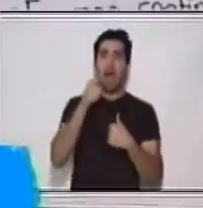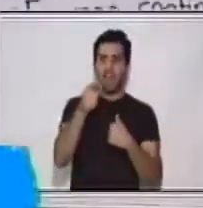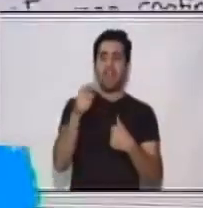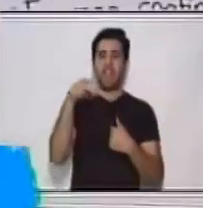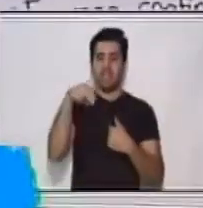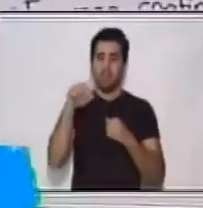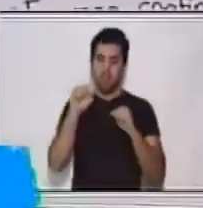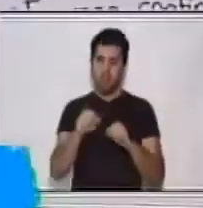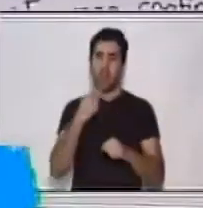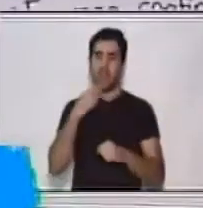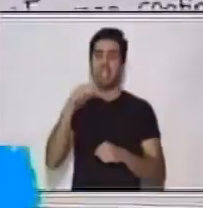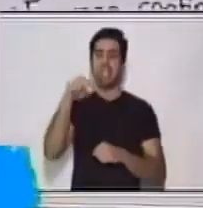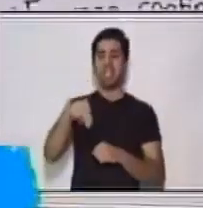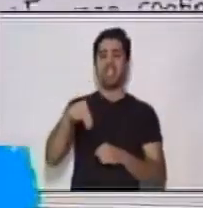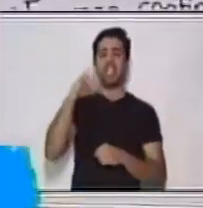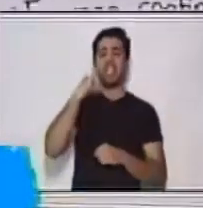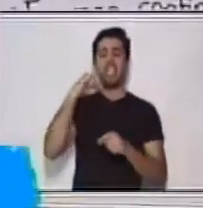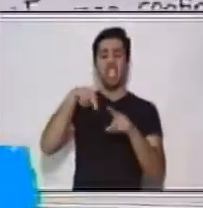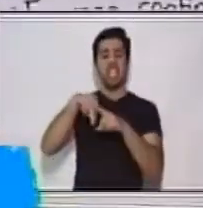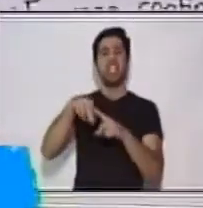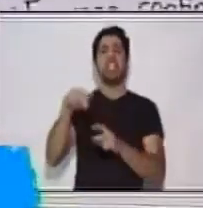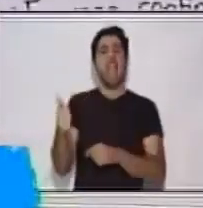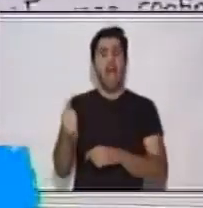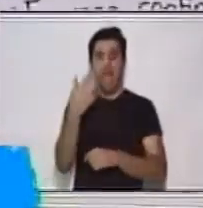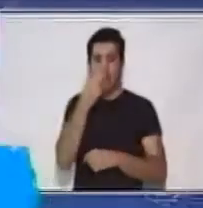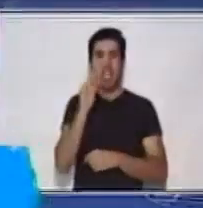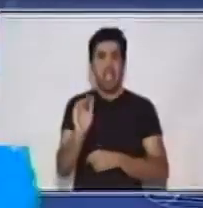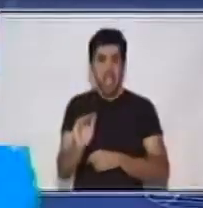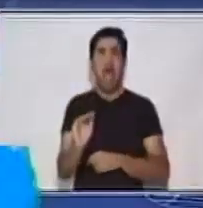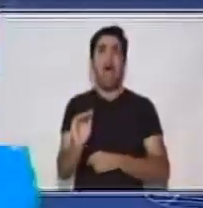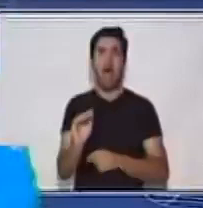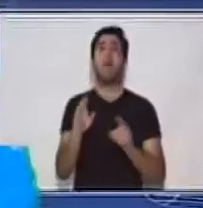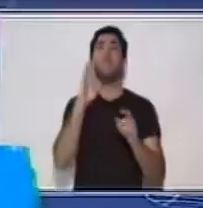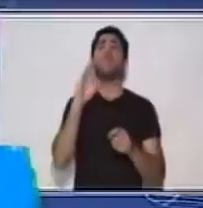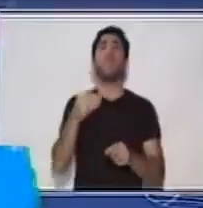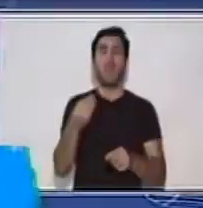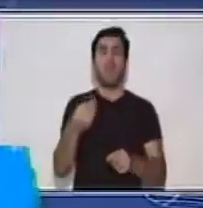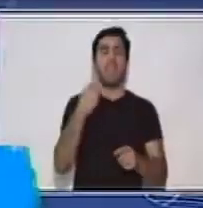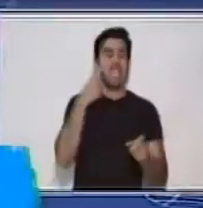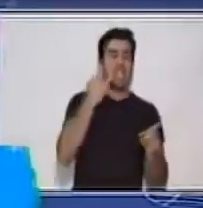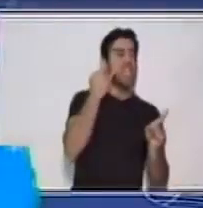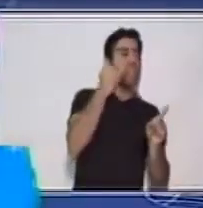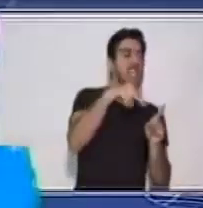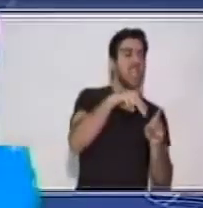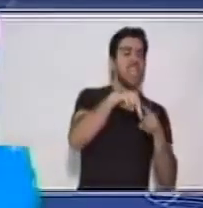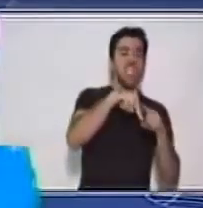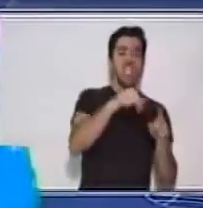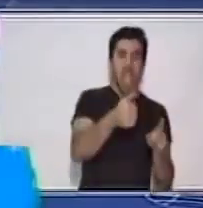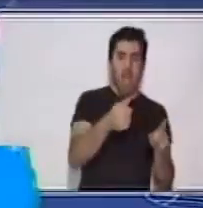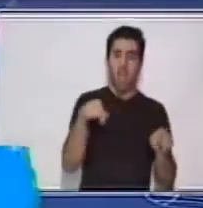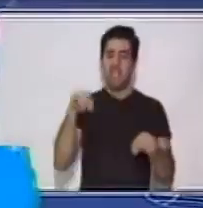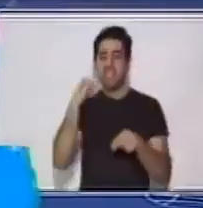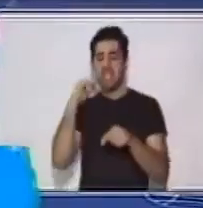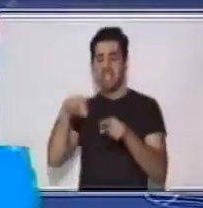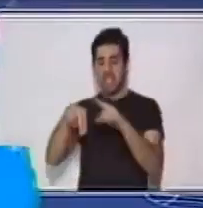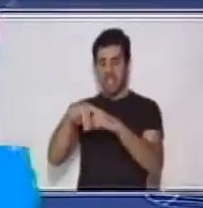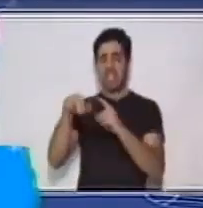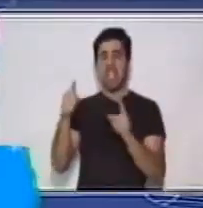vocal y podemos decir niña, ¿sí? Entonces, esta parte de la rima